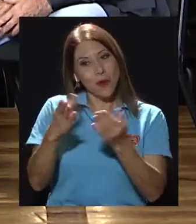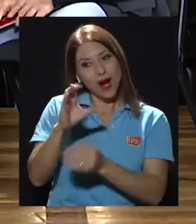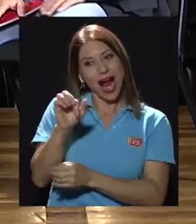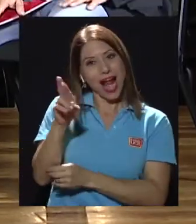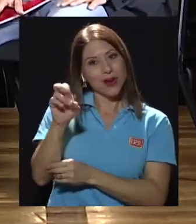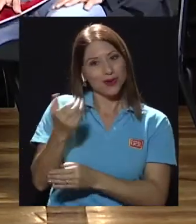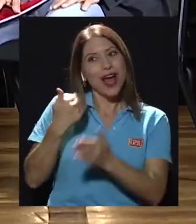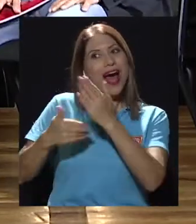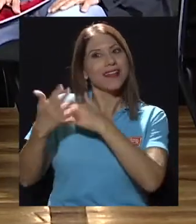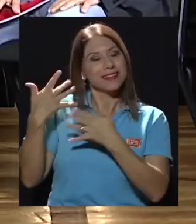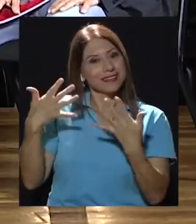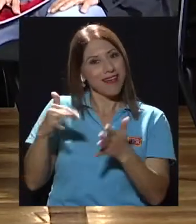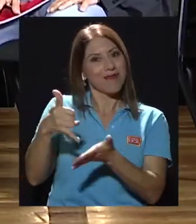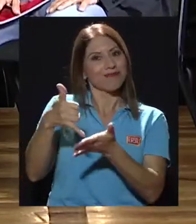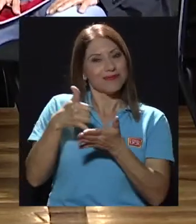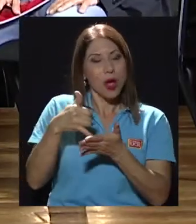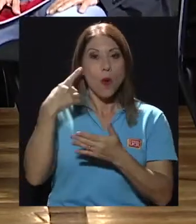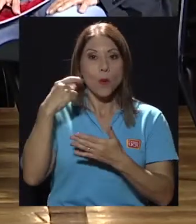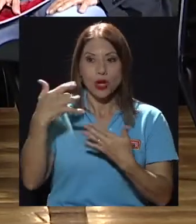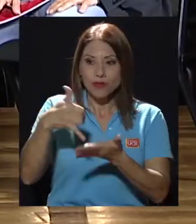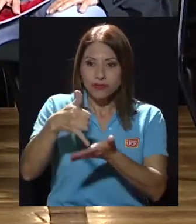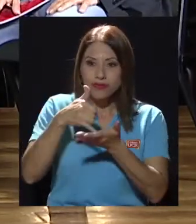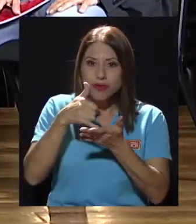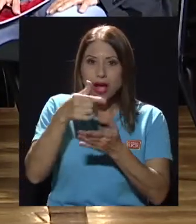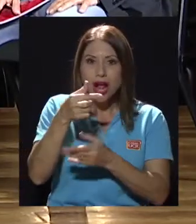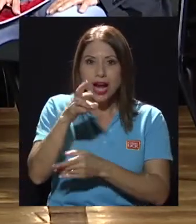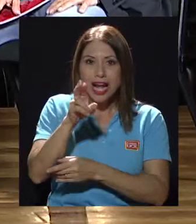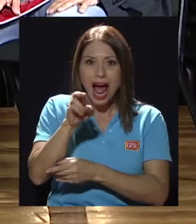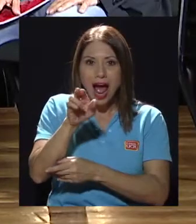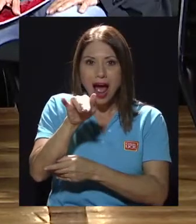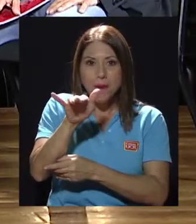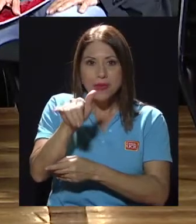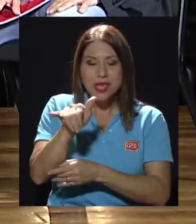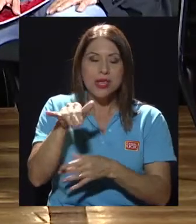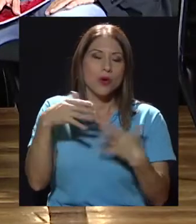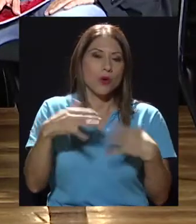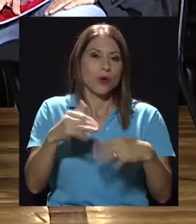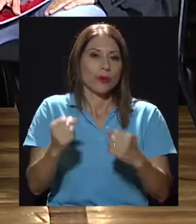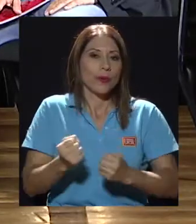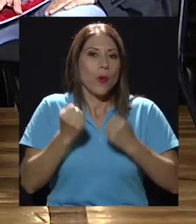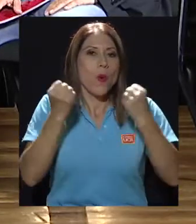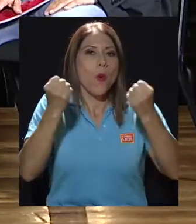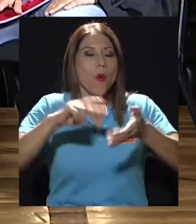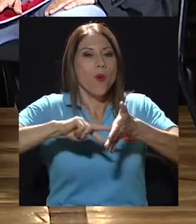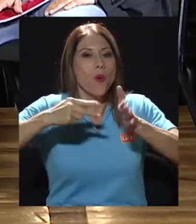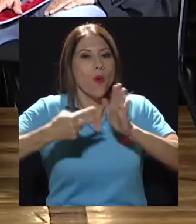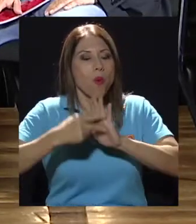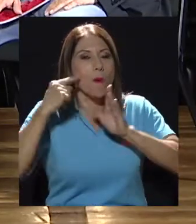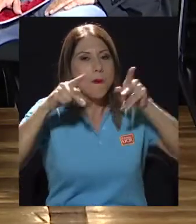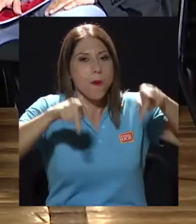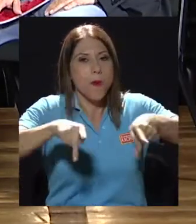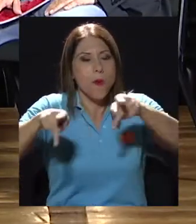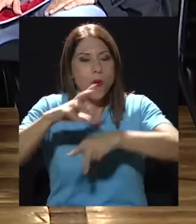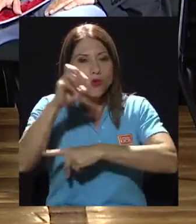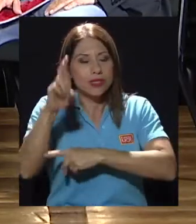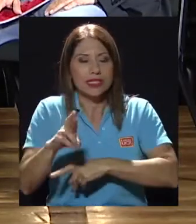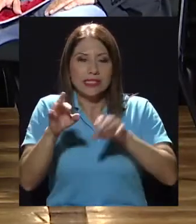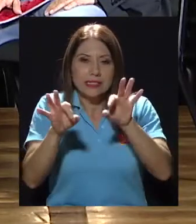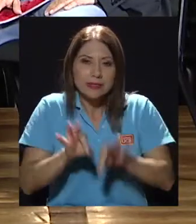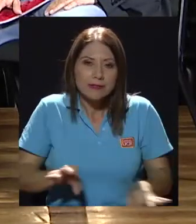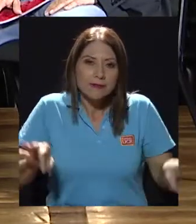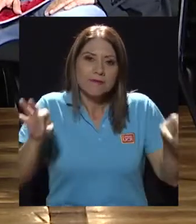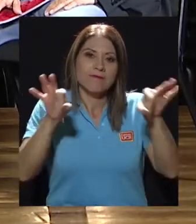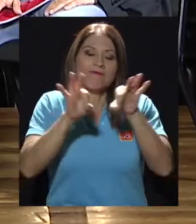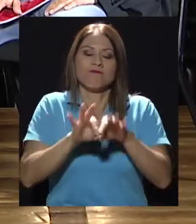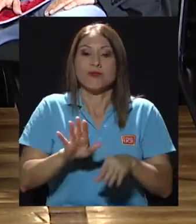porque la potencia que tiene un Grammy y el significado que tiene para la ciudadanía costarricense es importantísimo. Así que yo quisiera decir que en su